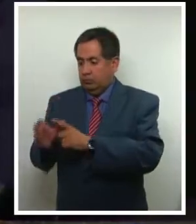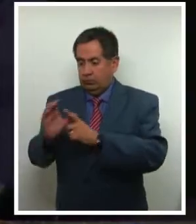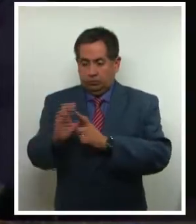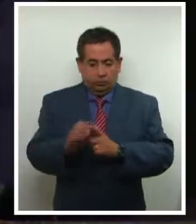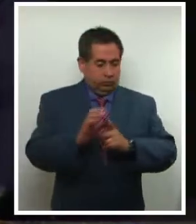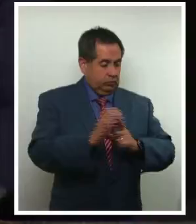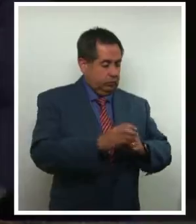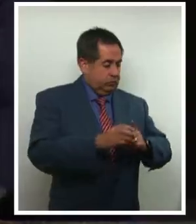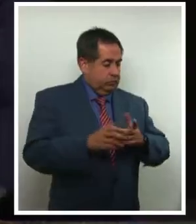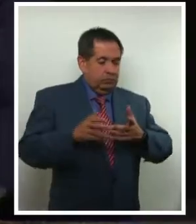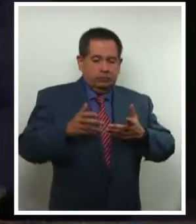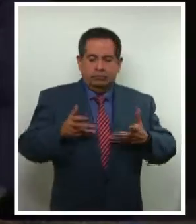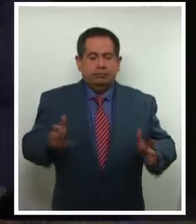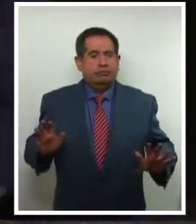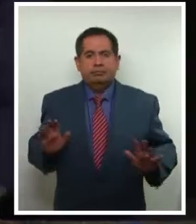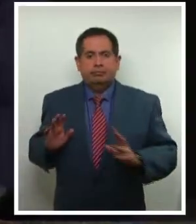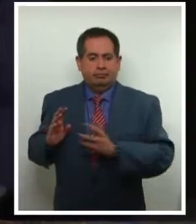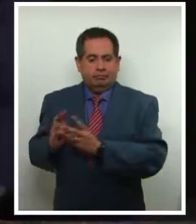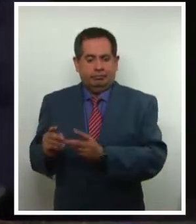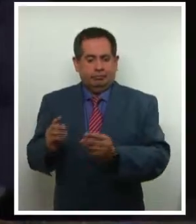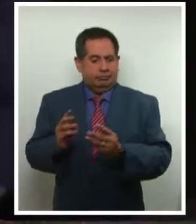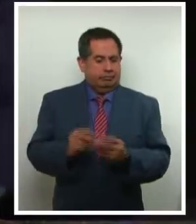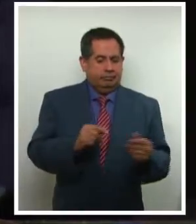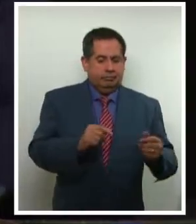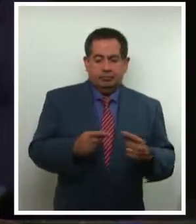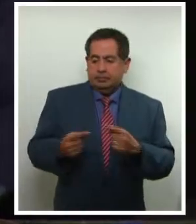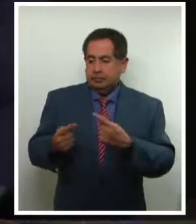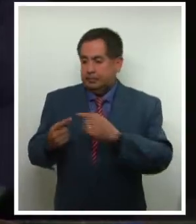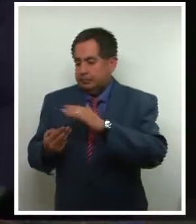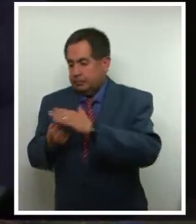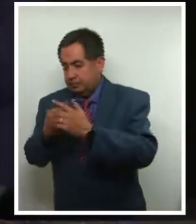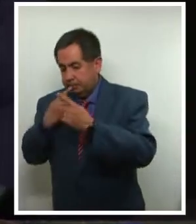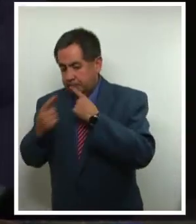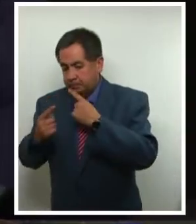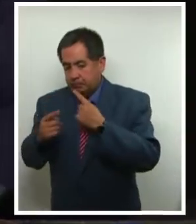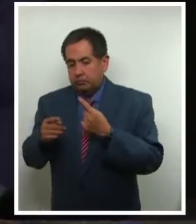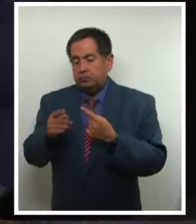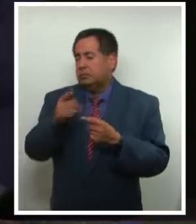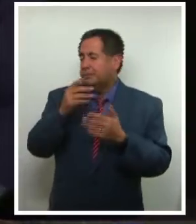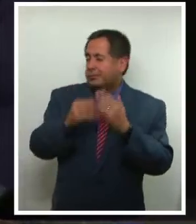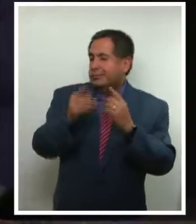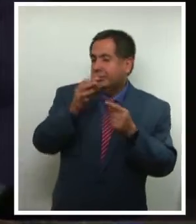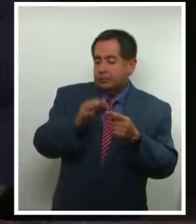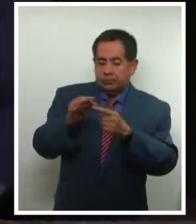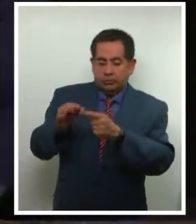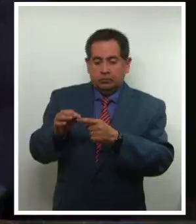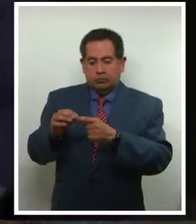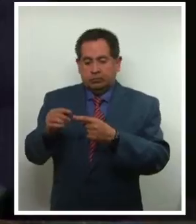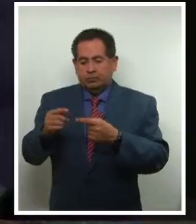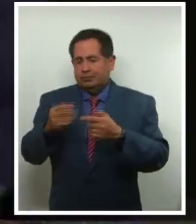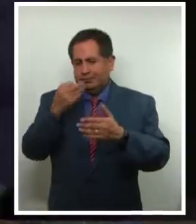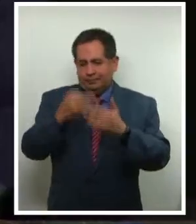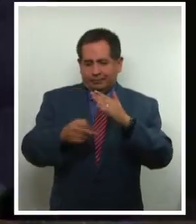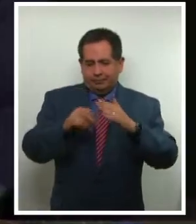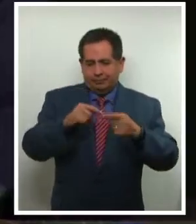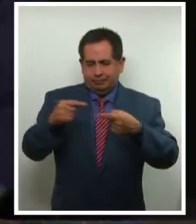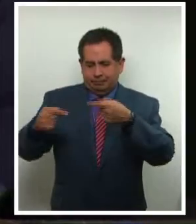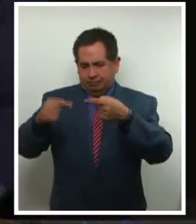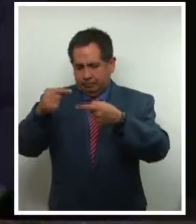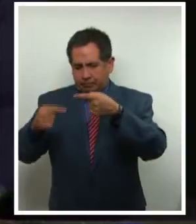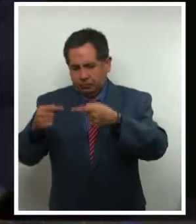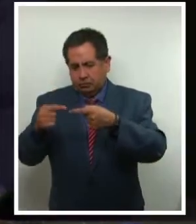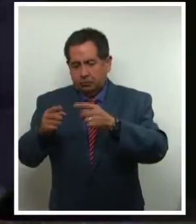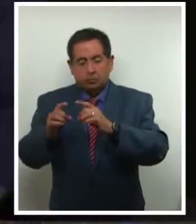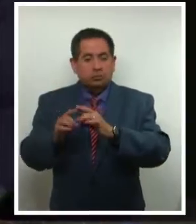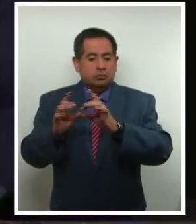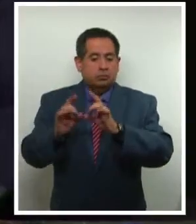dictamen y prácticamente la mesa de consulta, con excepción de los asuntos de controversia constitucional que